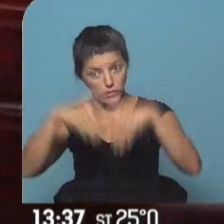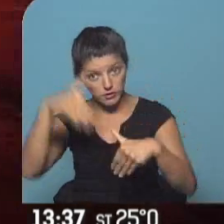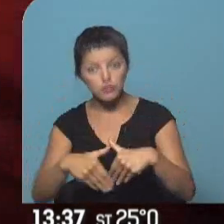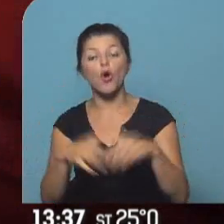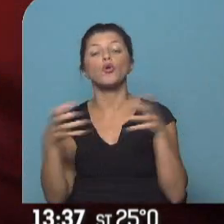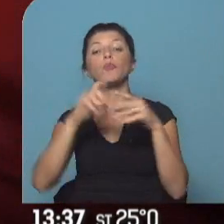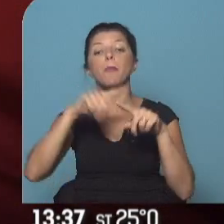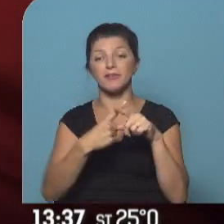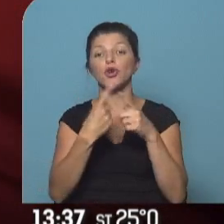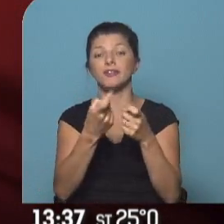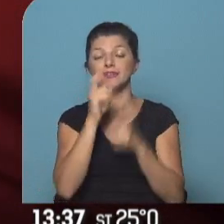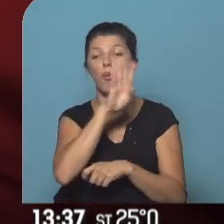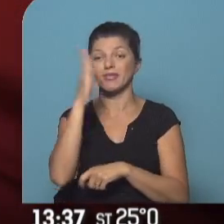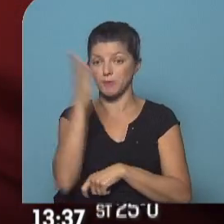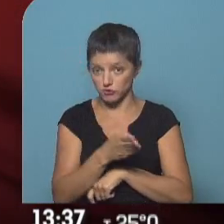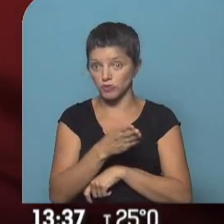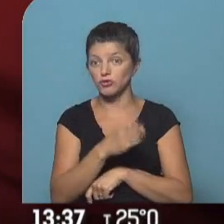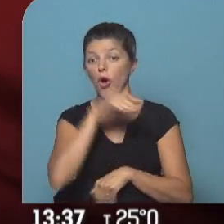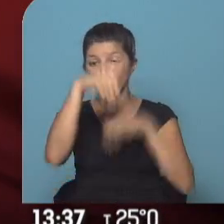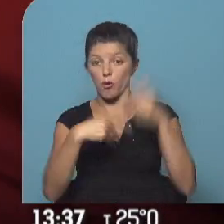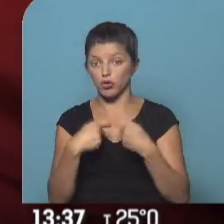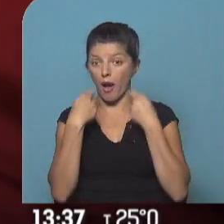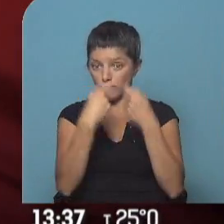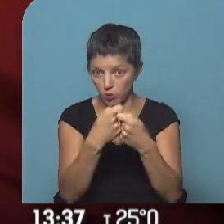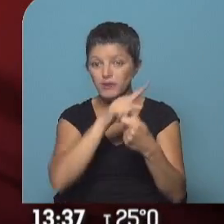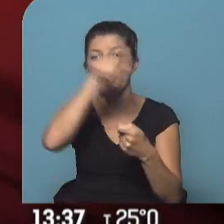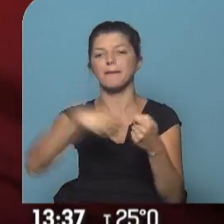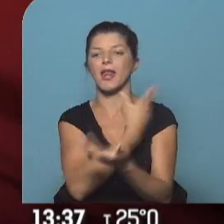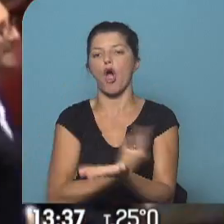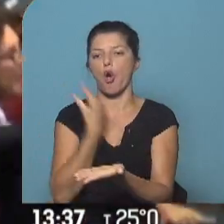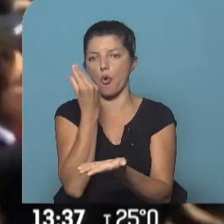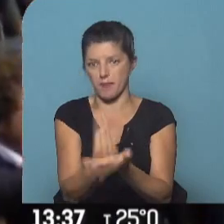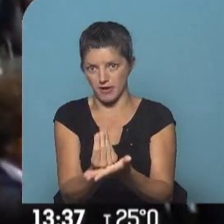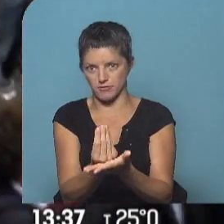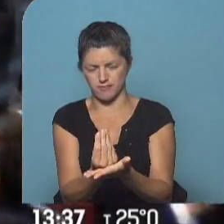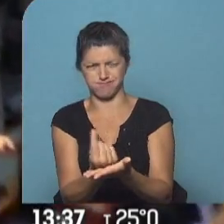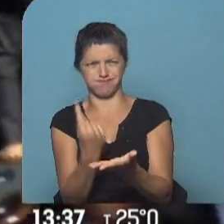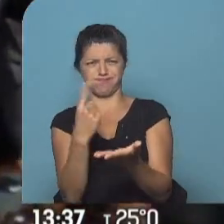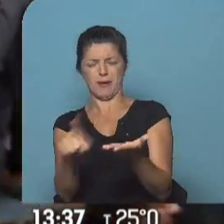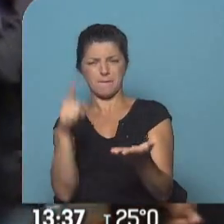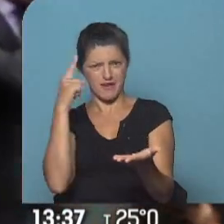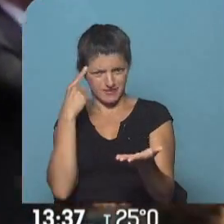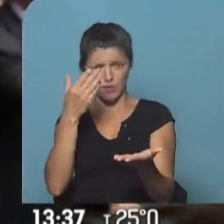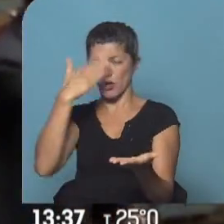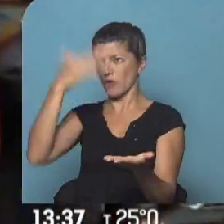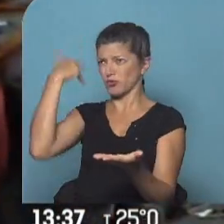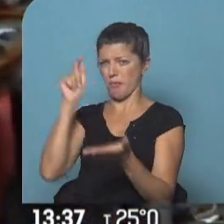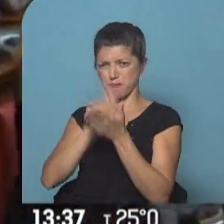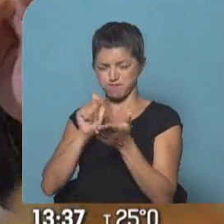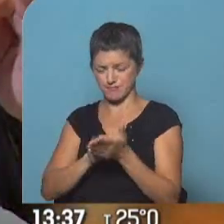deberán alcanzar el 40% de los votos para poder formar gobierno, una posibilidad más que incierta de cara a las últimas